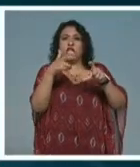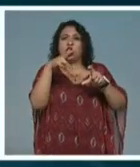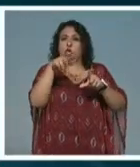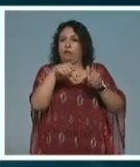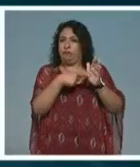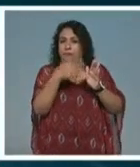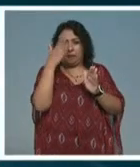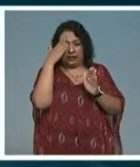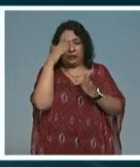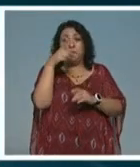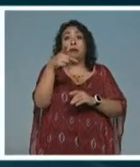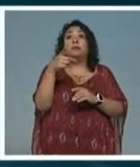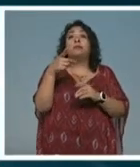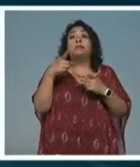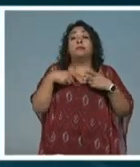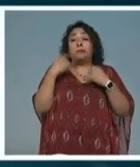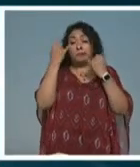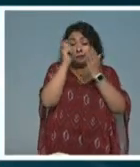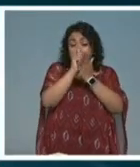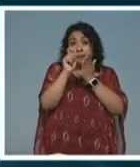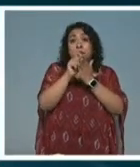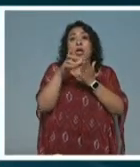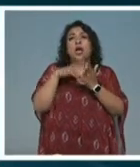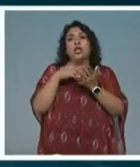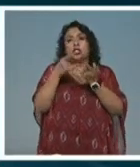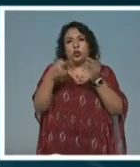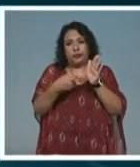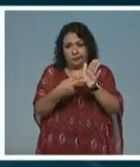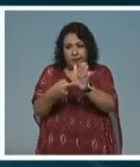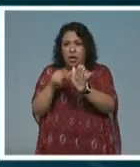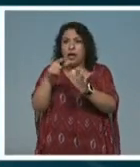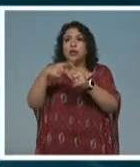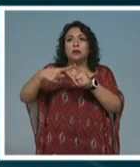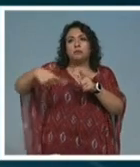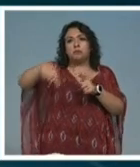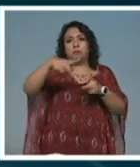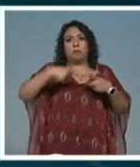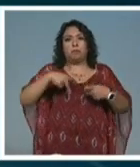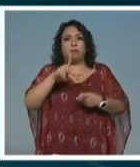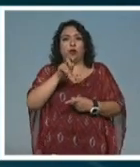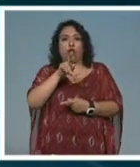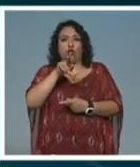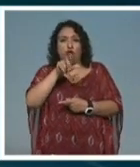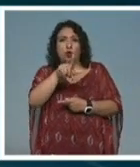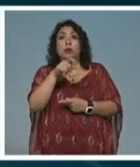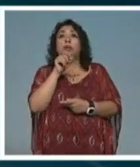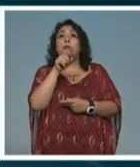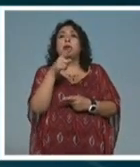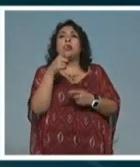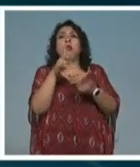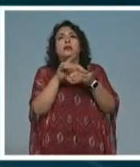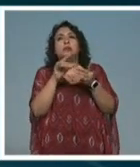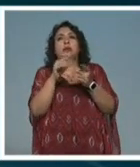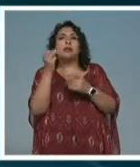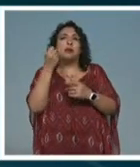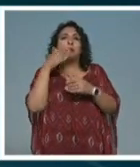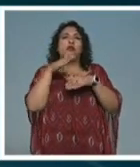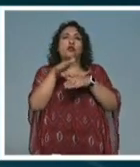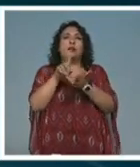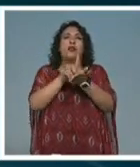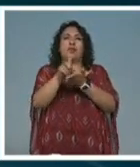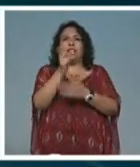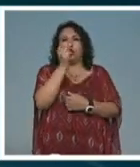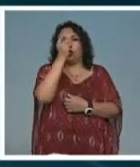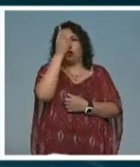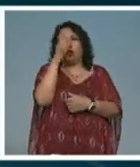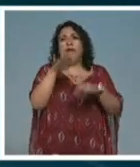Además, los creadores tendrán la oportunidad de ofrecer sus historias a productores. También va a haber una plática sobre lo que son los derechos de autor,